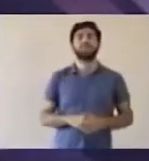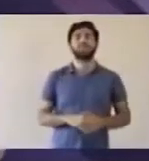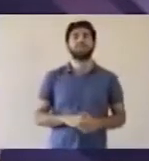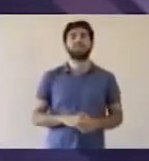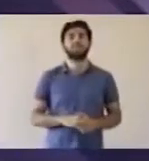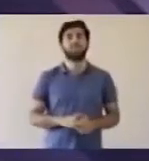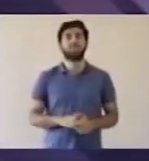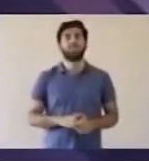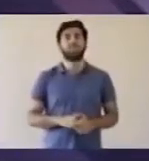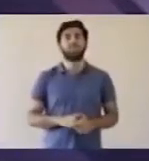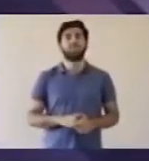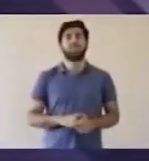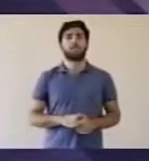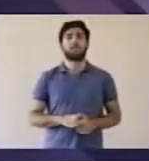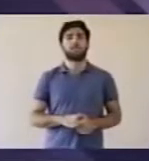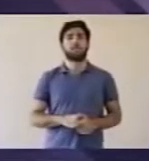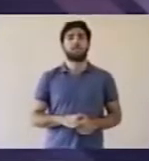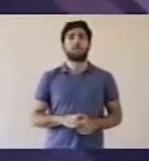rojo.